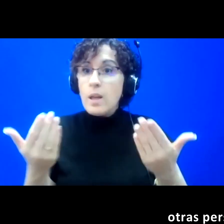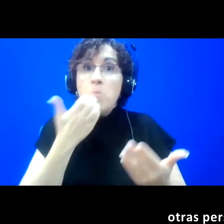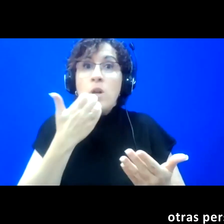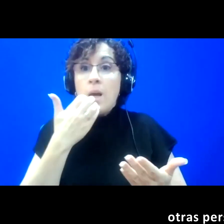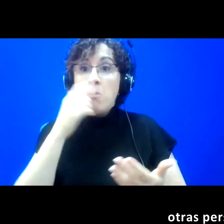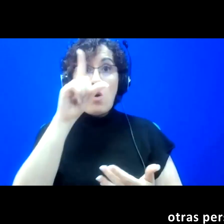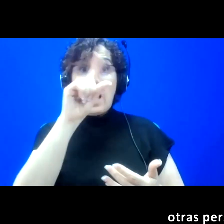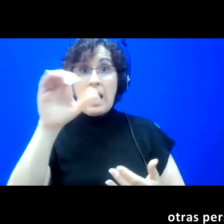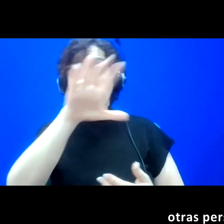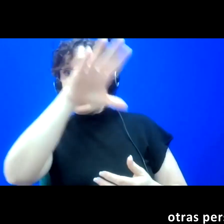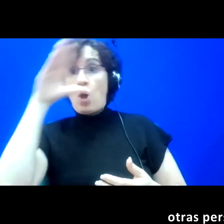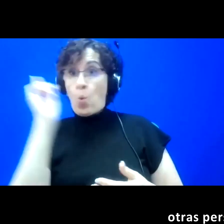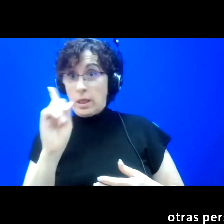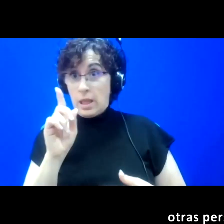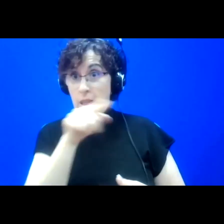LSE.